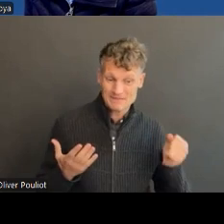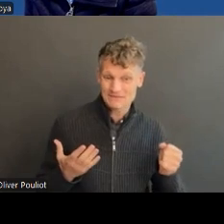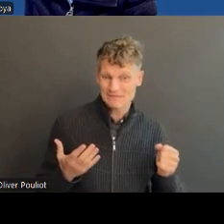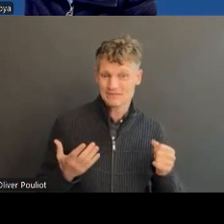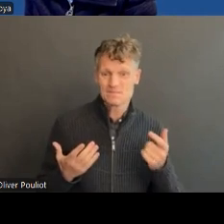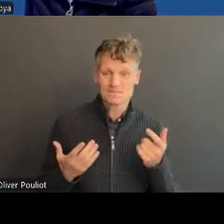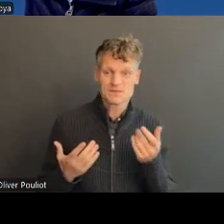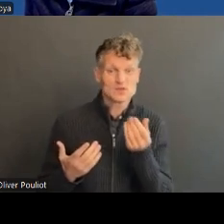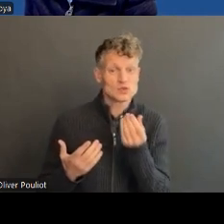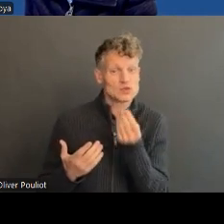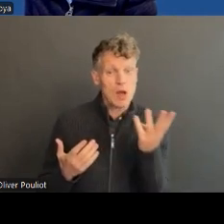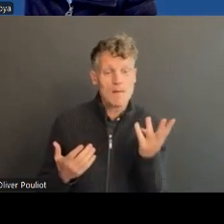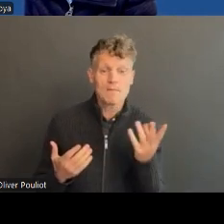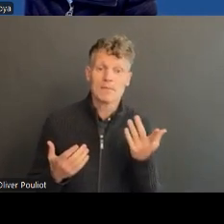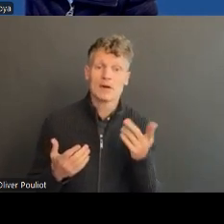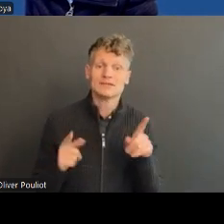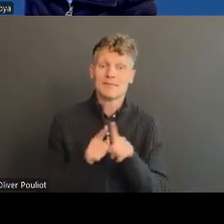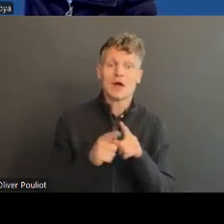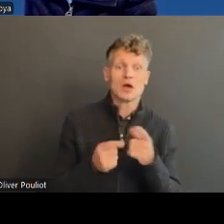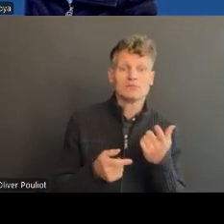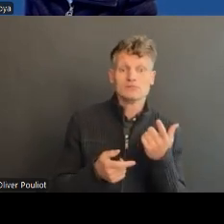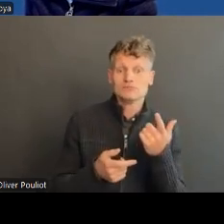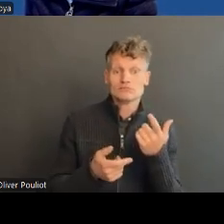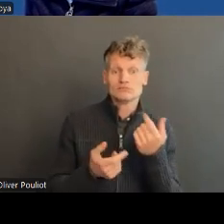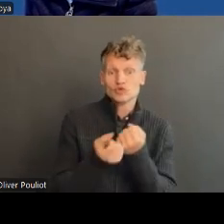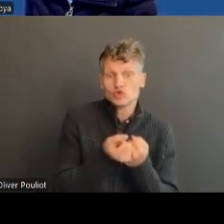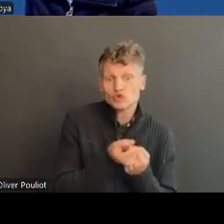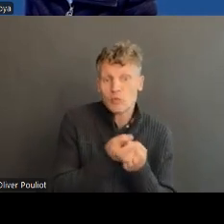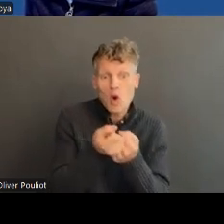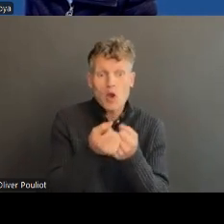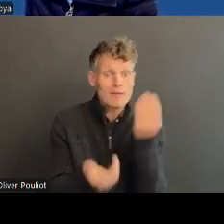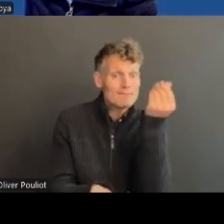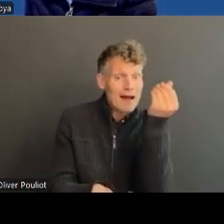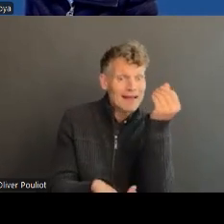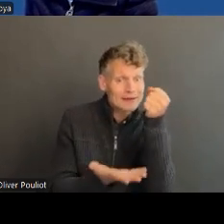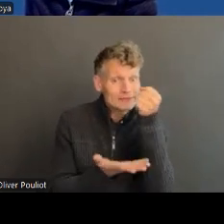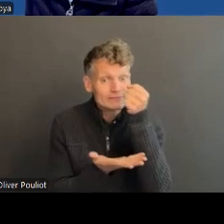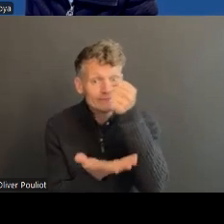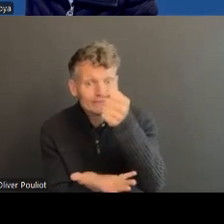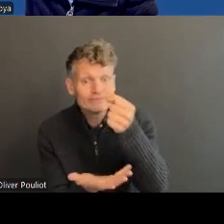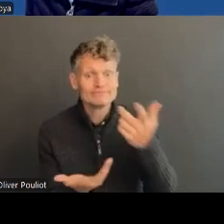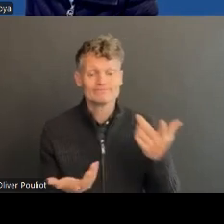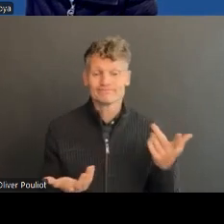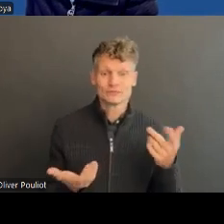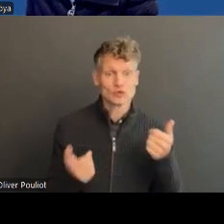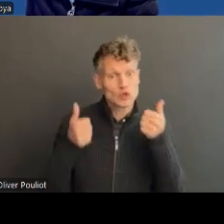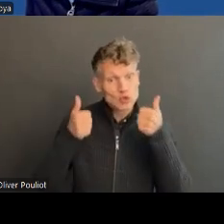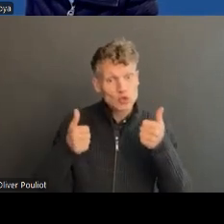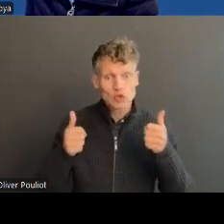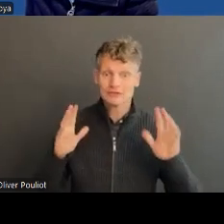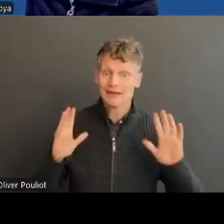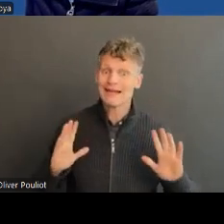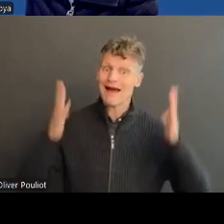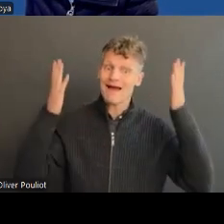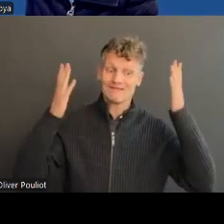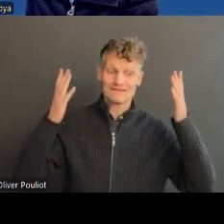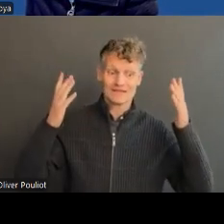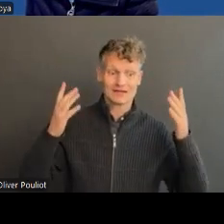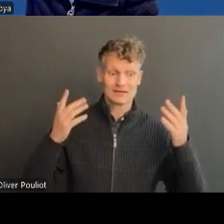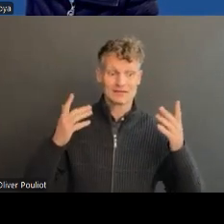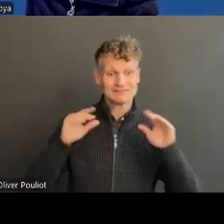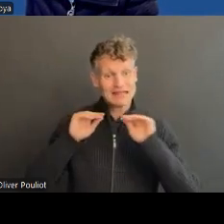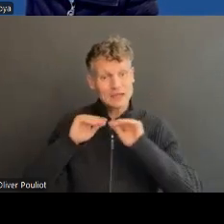hablar y tener con las iniciativas de apoyo económico para mejorar las condiciones